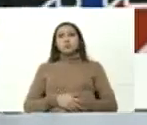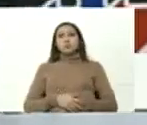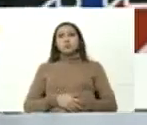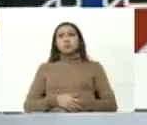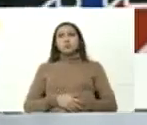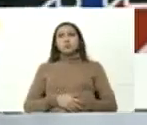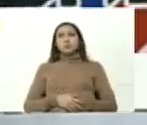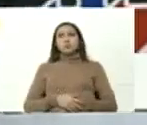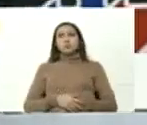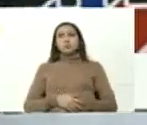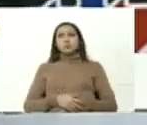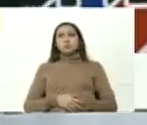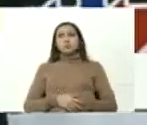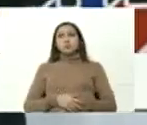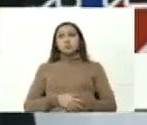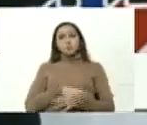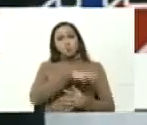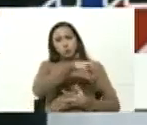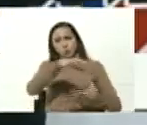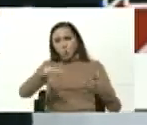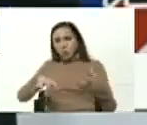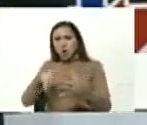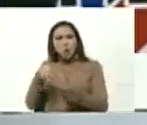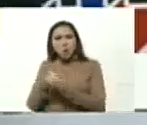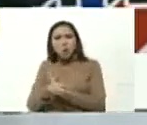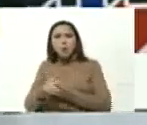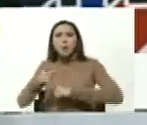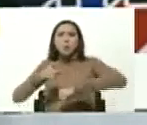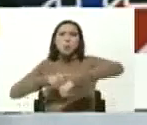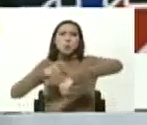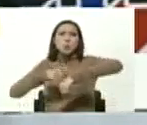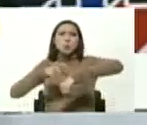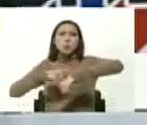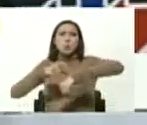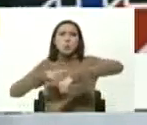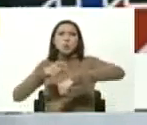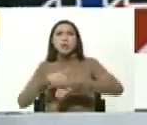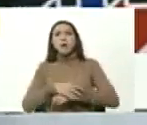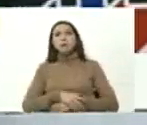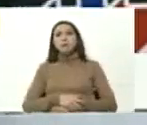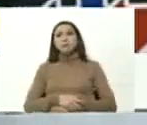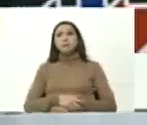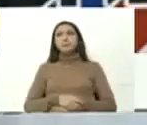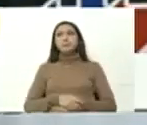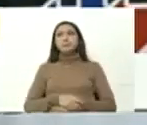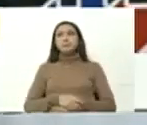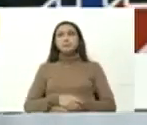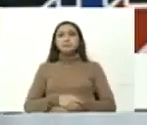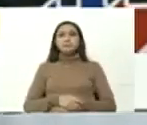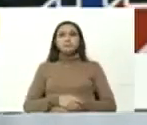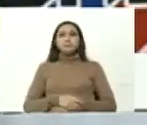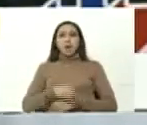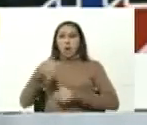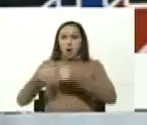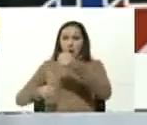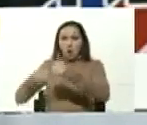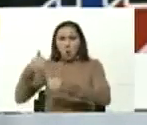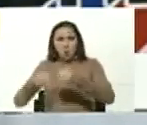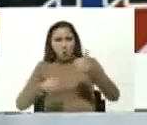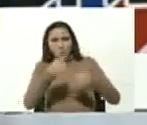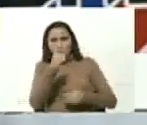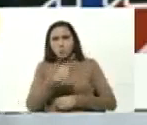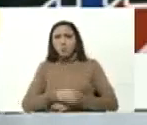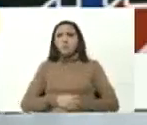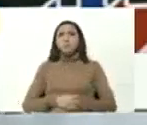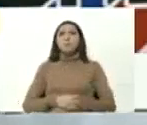desequilibrios en términos de los tiempos de exposición de los candidatos